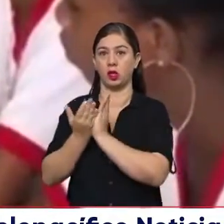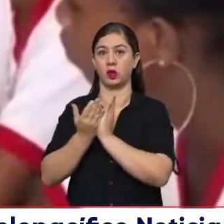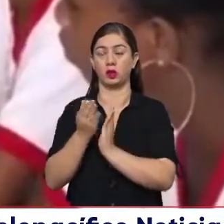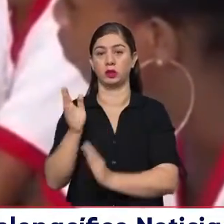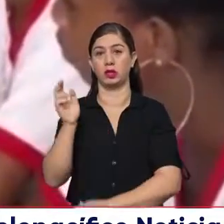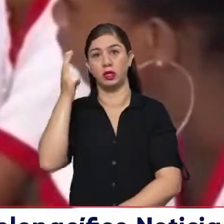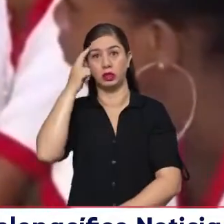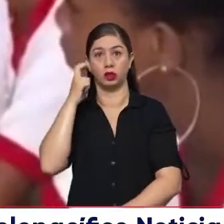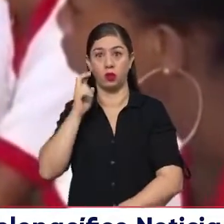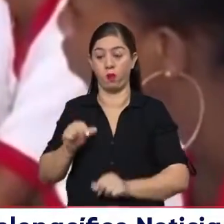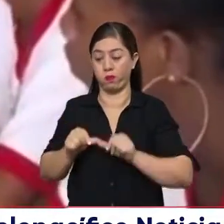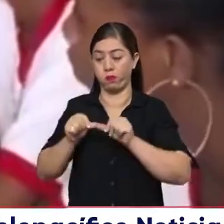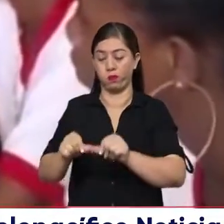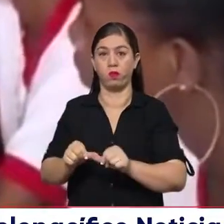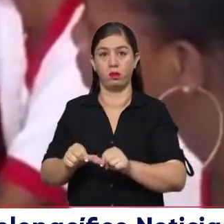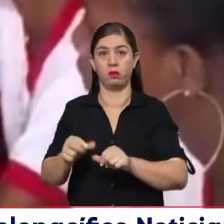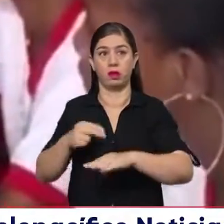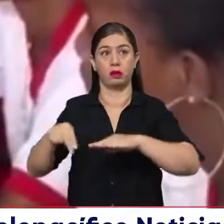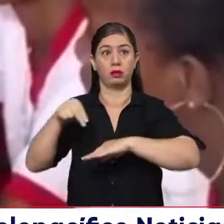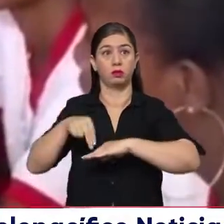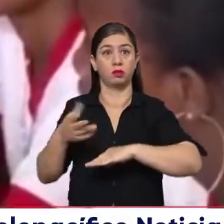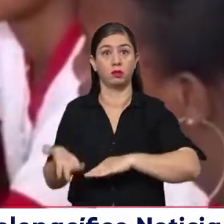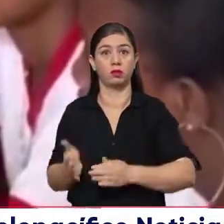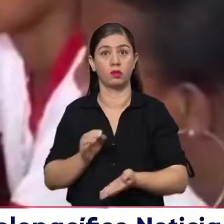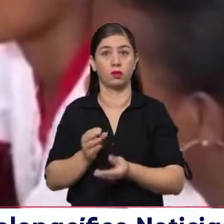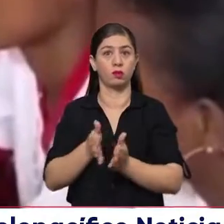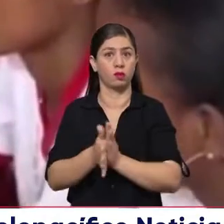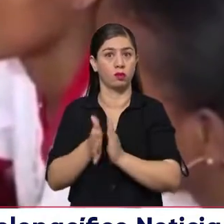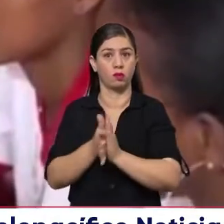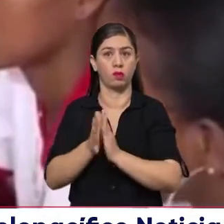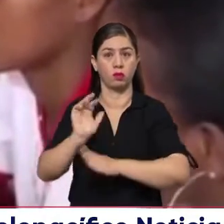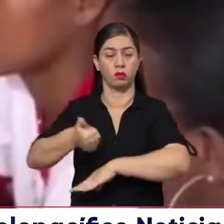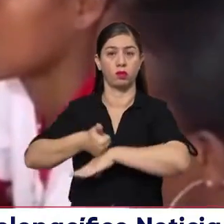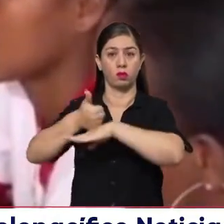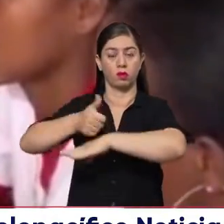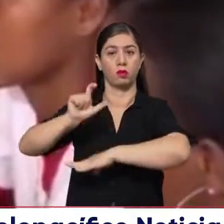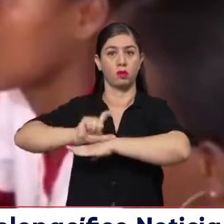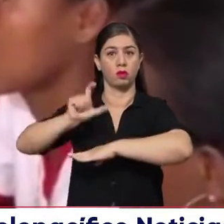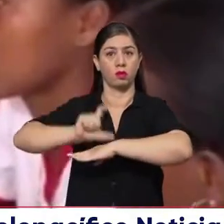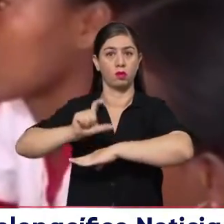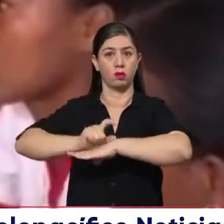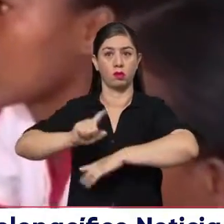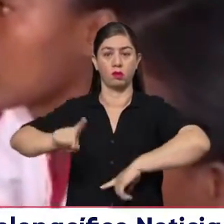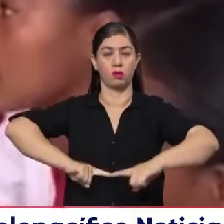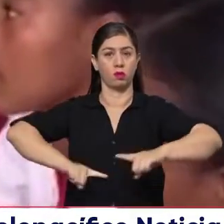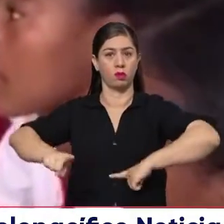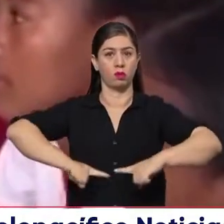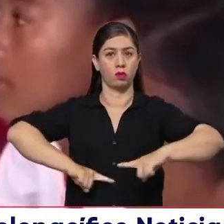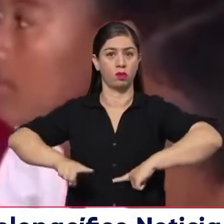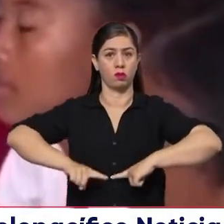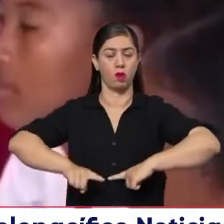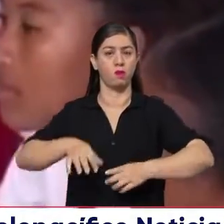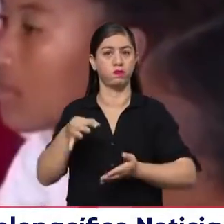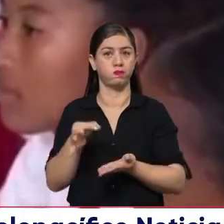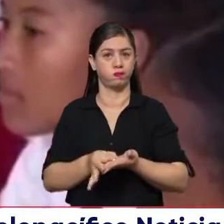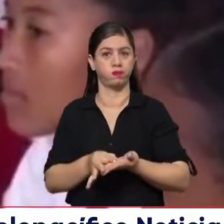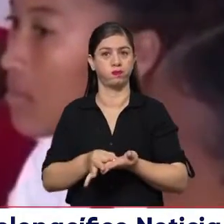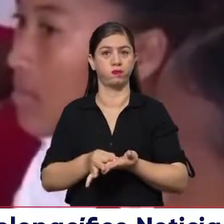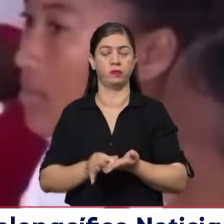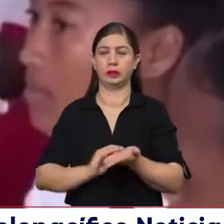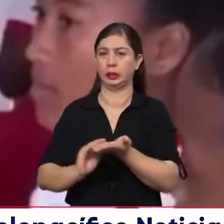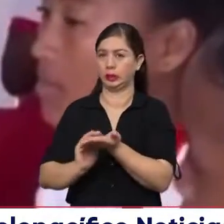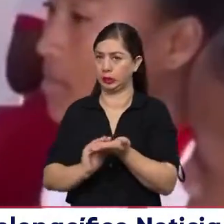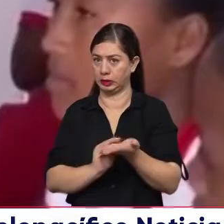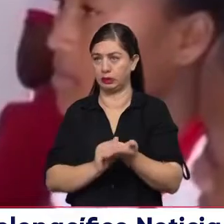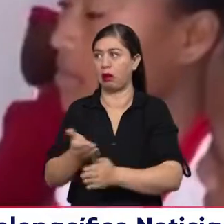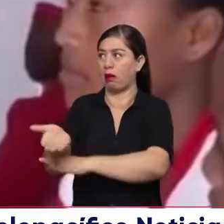Departamental. Como administración municipal, en coordinación con el señor rector de la institución educativa y el coordinador de educación municipal, hemos hecho las